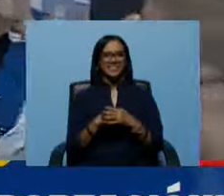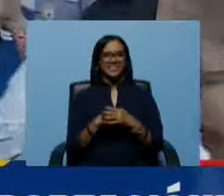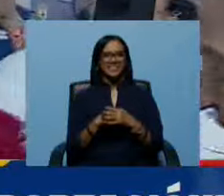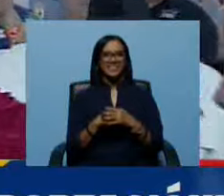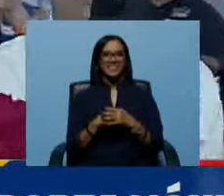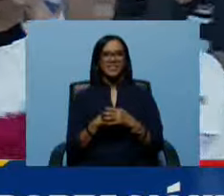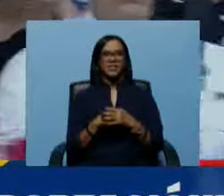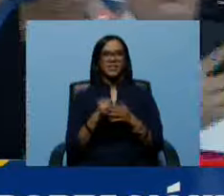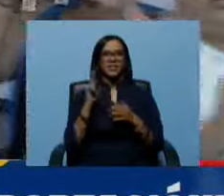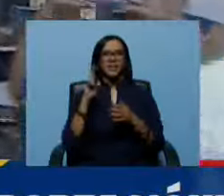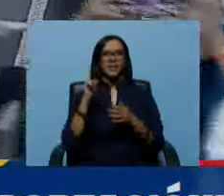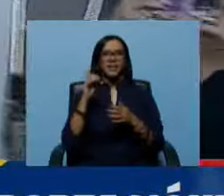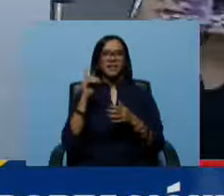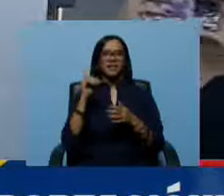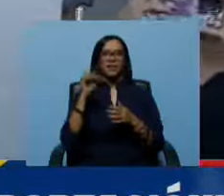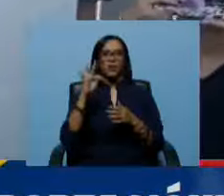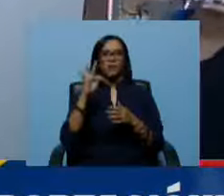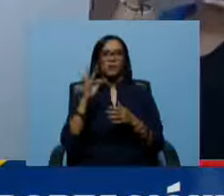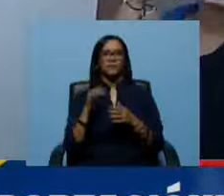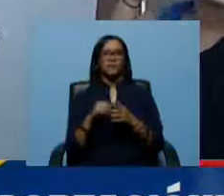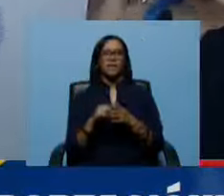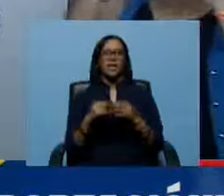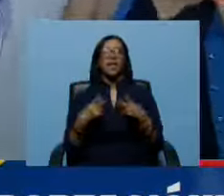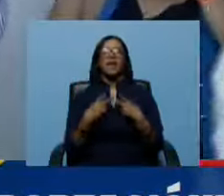Bueno, Randolph.